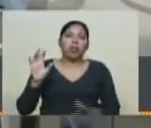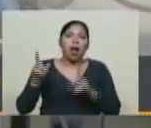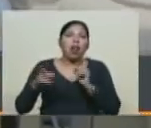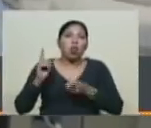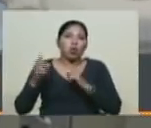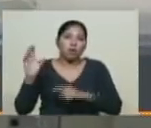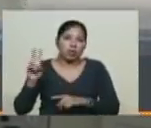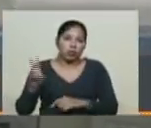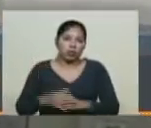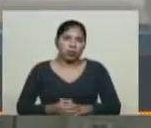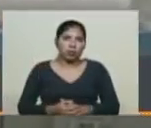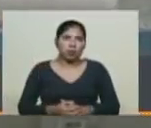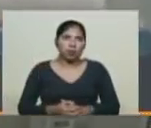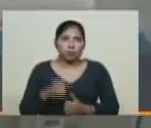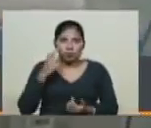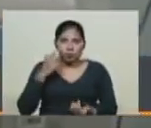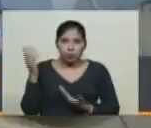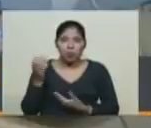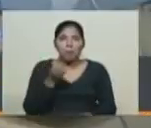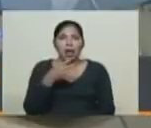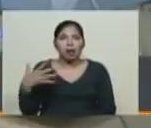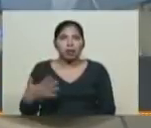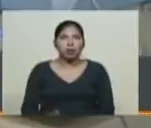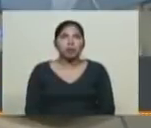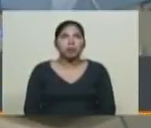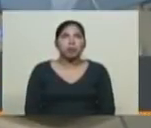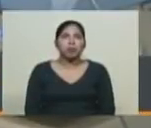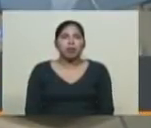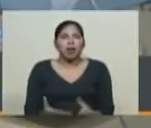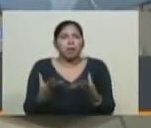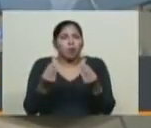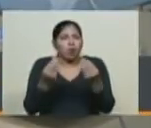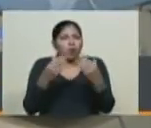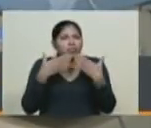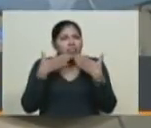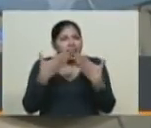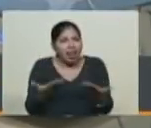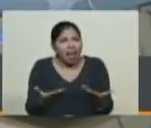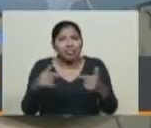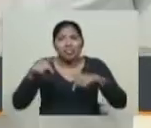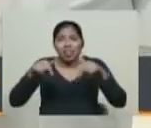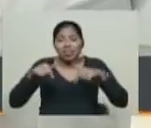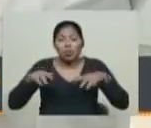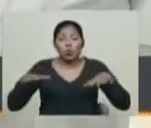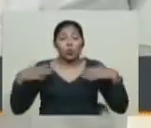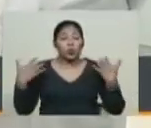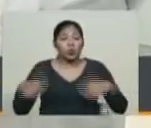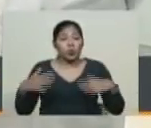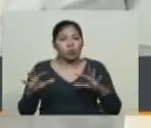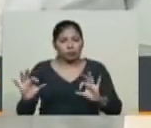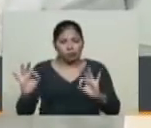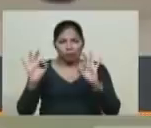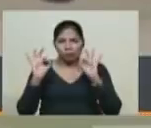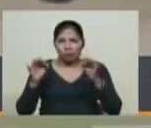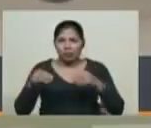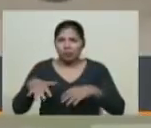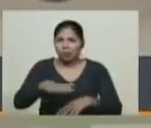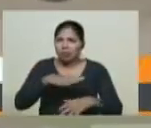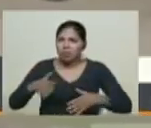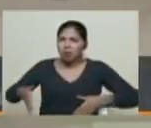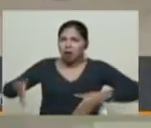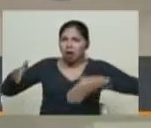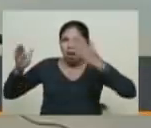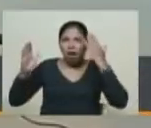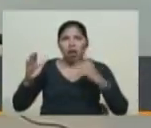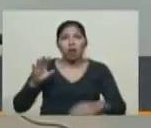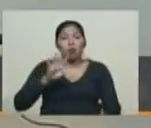Blanca Caut. Bueno, muchísimas gracias, presidente. Esta obra extraordinaria, estamos hablando de